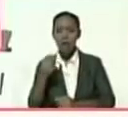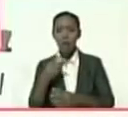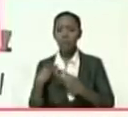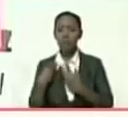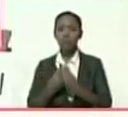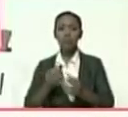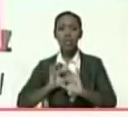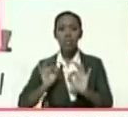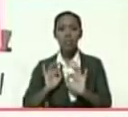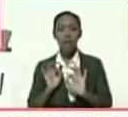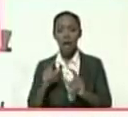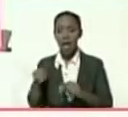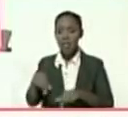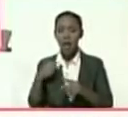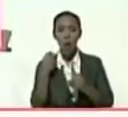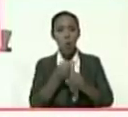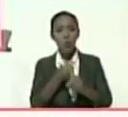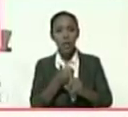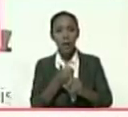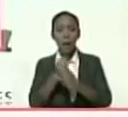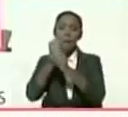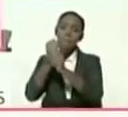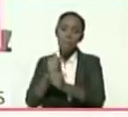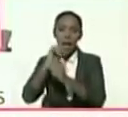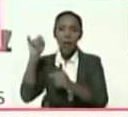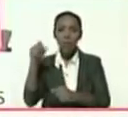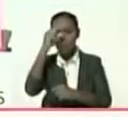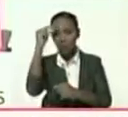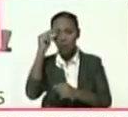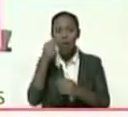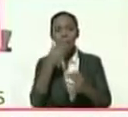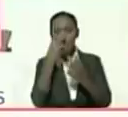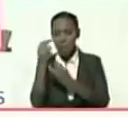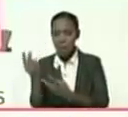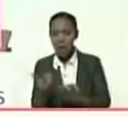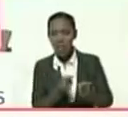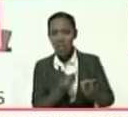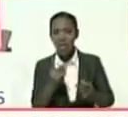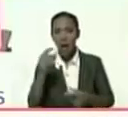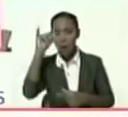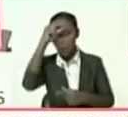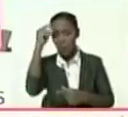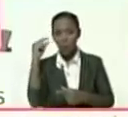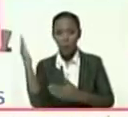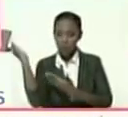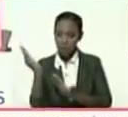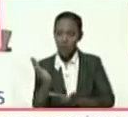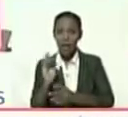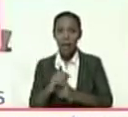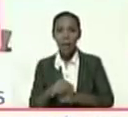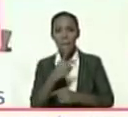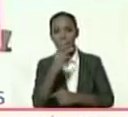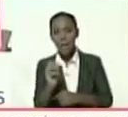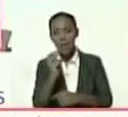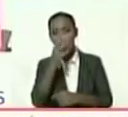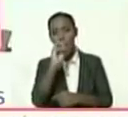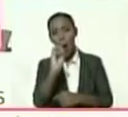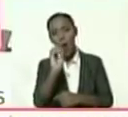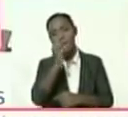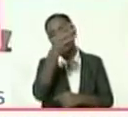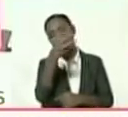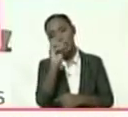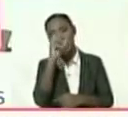acompaña en esta lucha, esperen a Julio Borges y le dan su bienvenida cuando venga. Así sea dentro de 20 o 30 años.